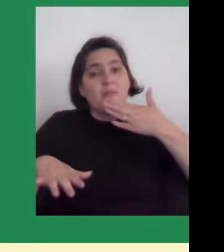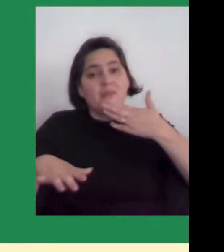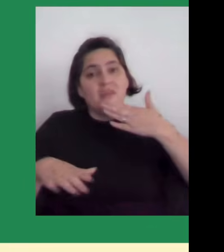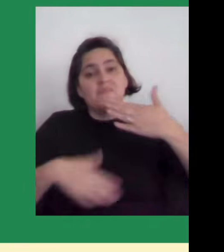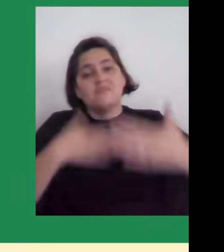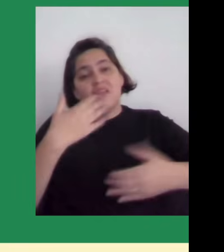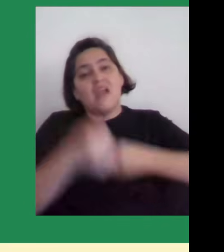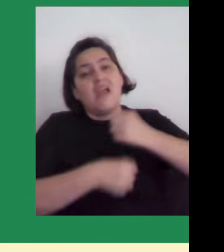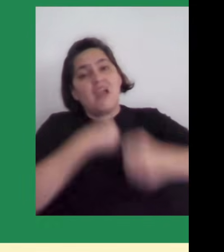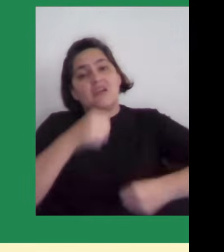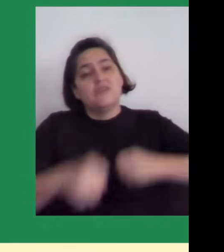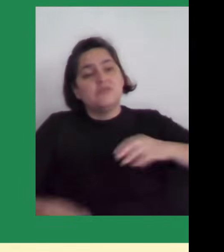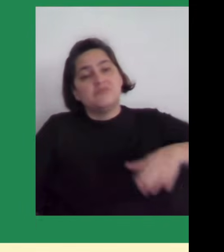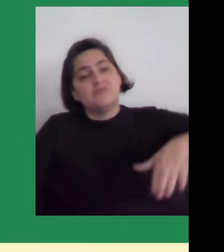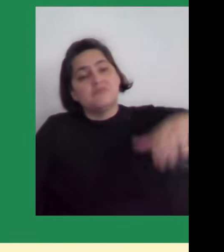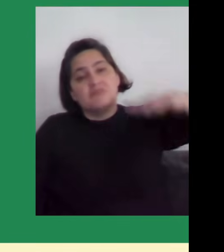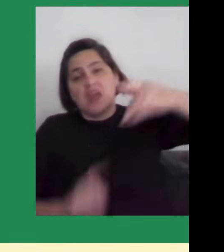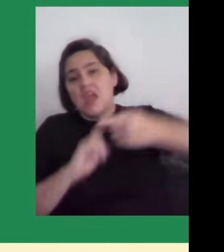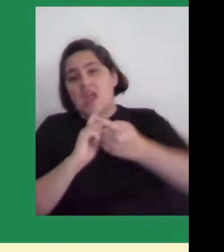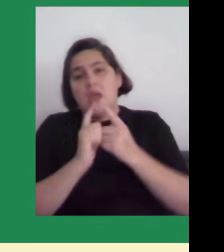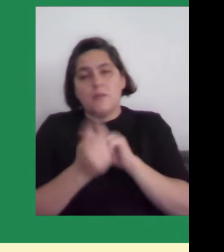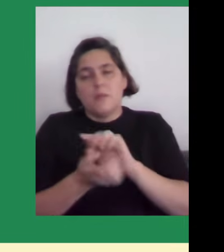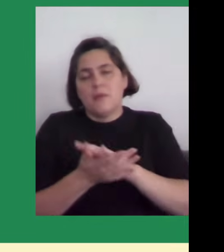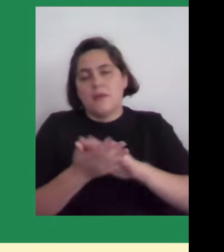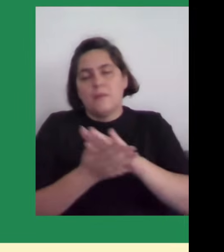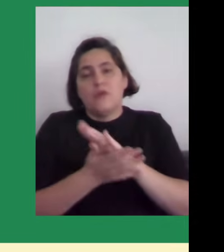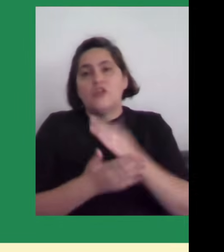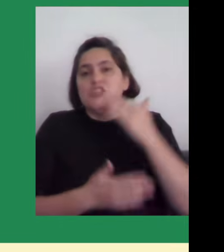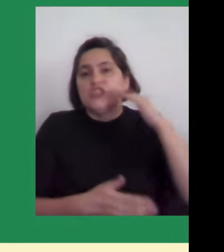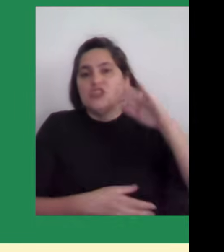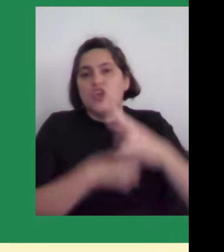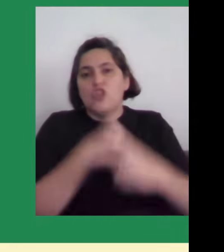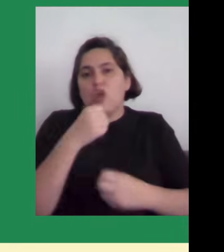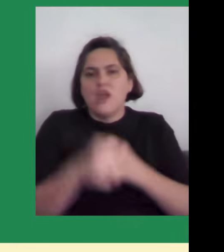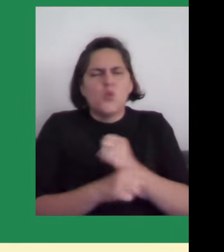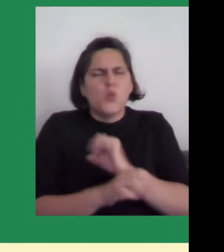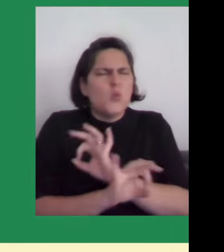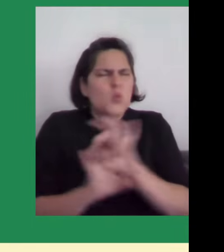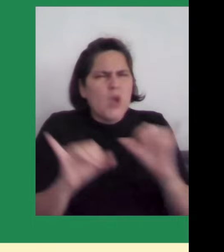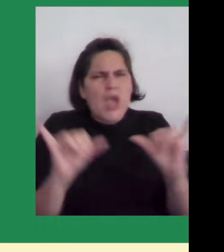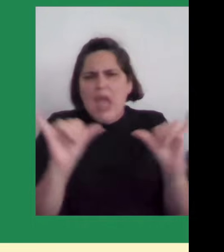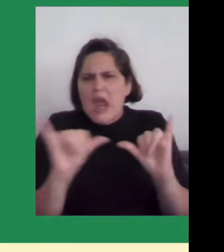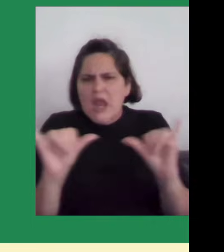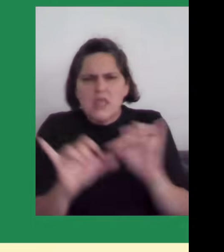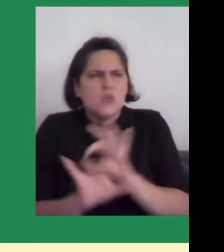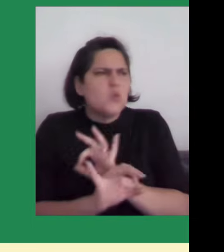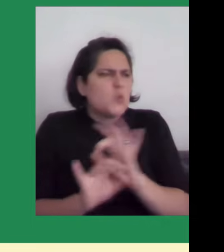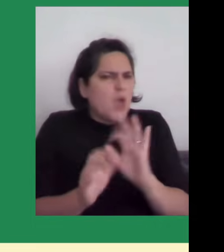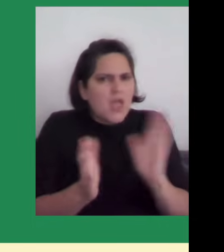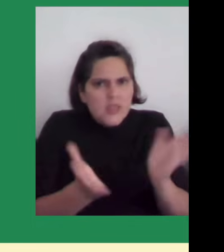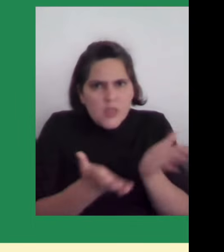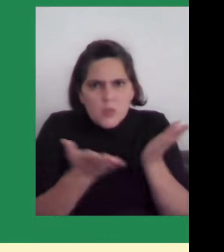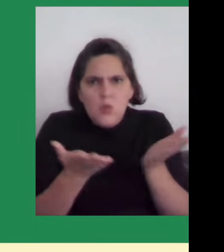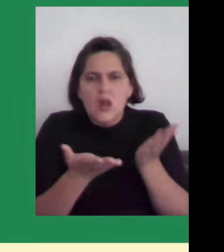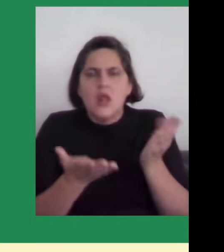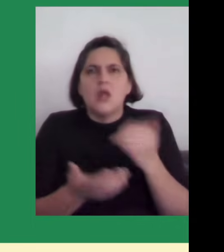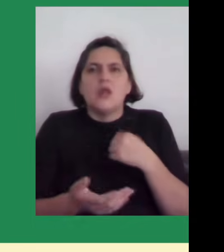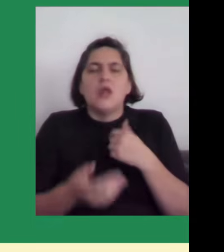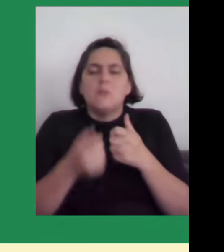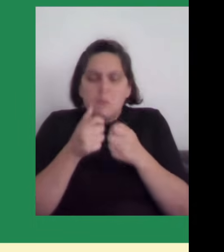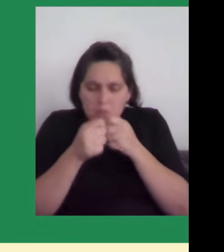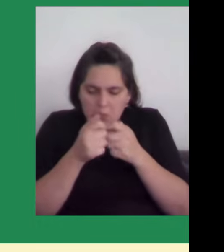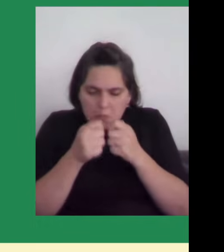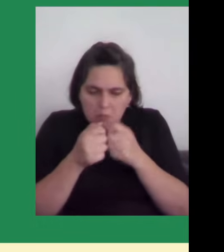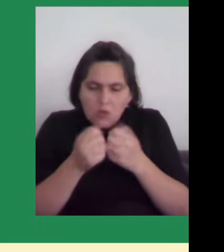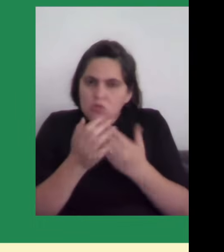recibo un niño de 2 años que nunca ha estado en un jardín infantil, que no ha recibido estimulación, que está con las pantallas todo el día, puede tener un